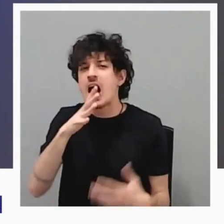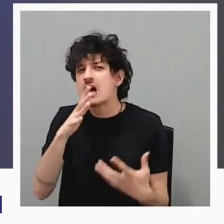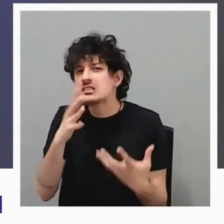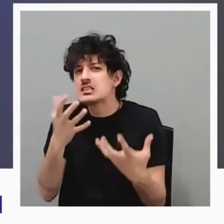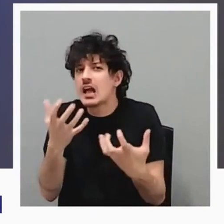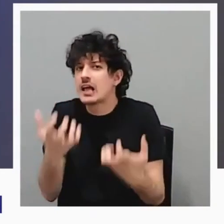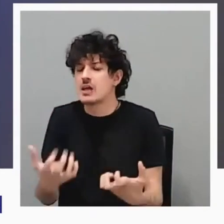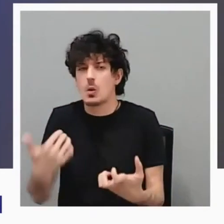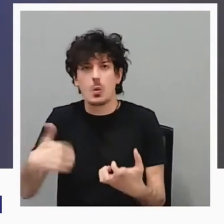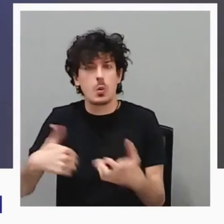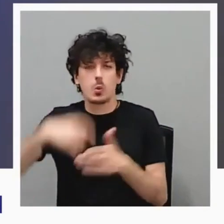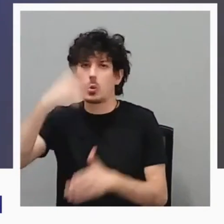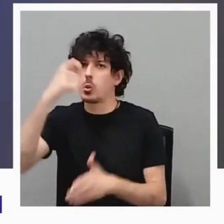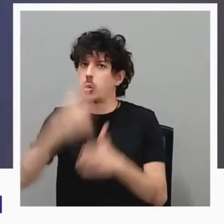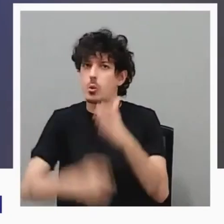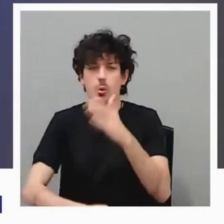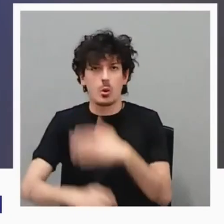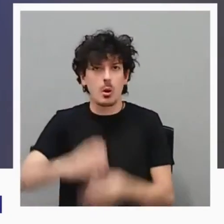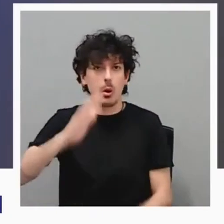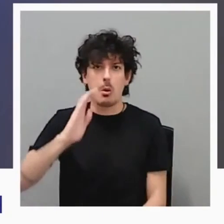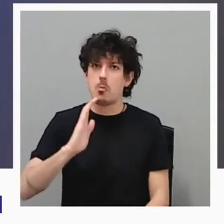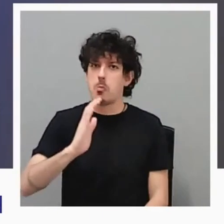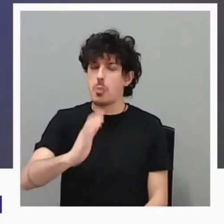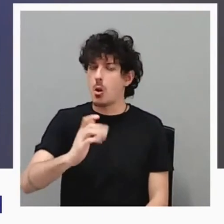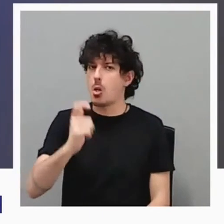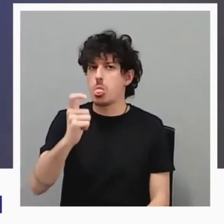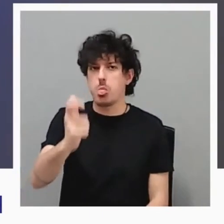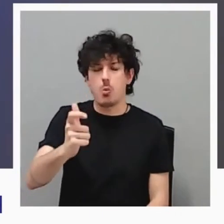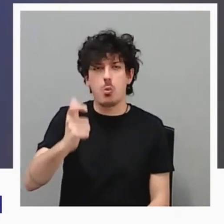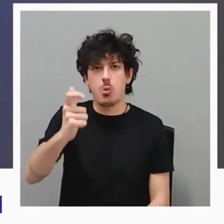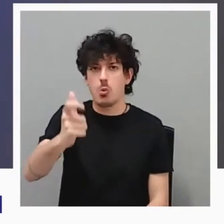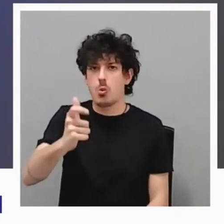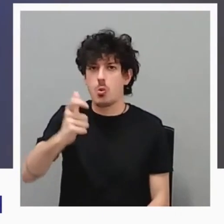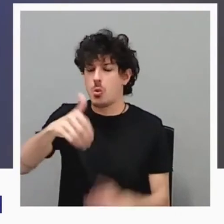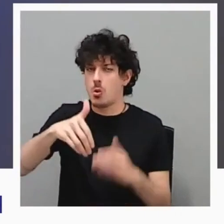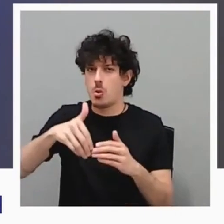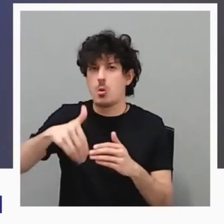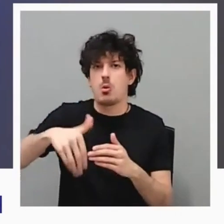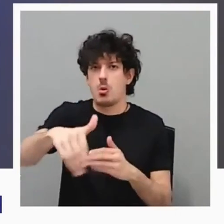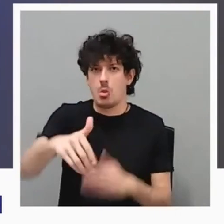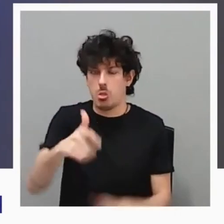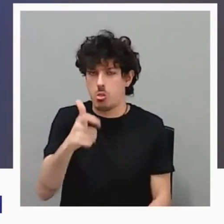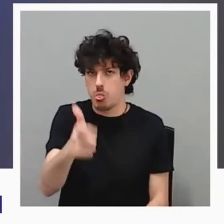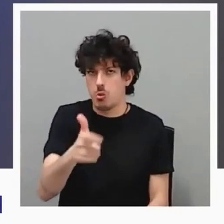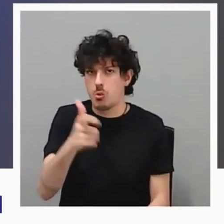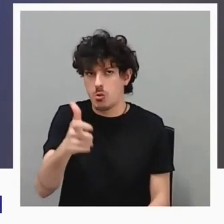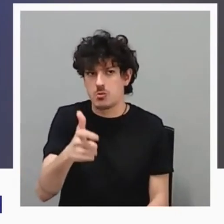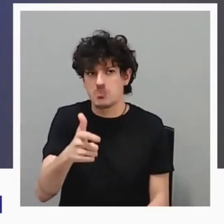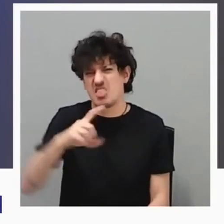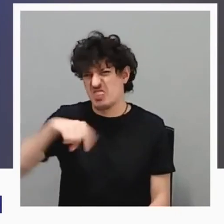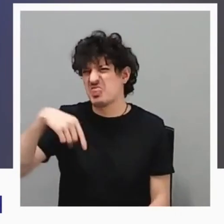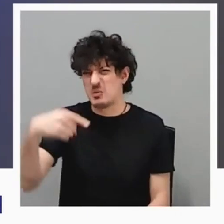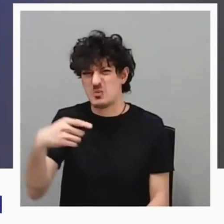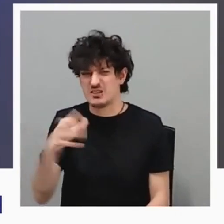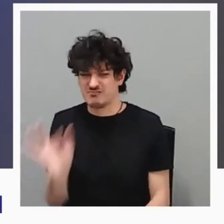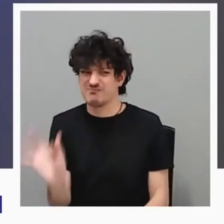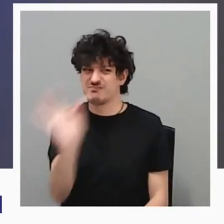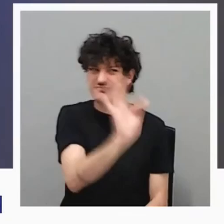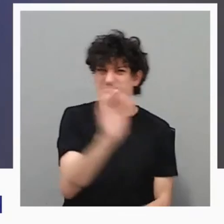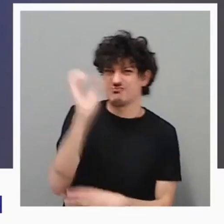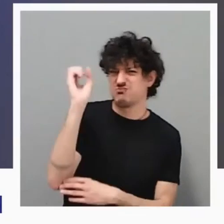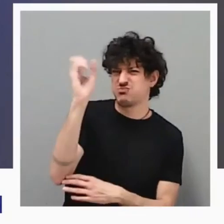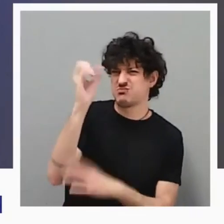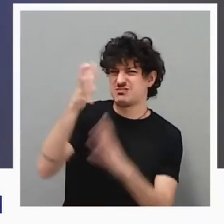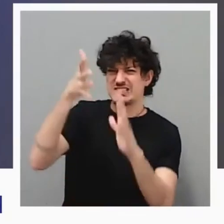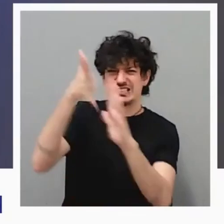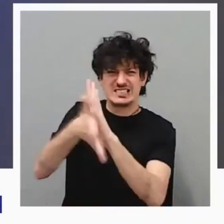a medio y largo plazo. Y él me decía, con un conocimiento de causa brutal, luego hablará y explicará mucho más, decía que no